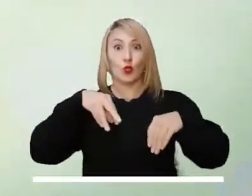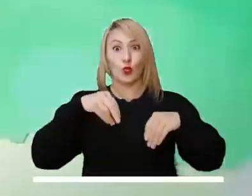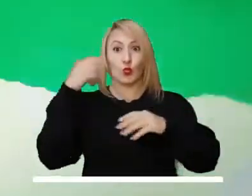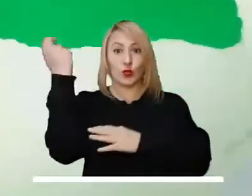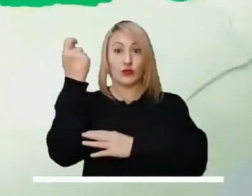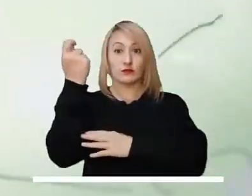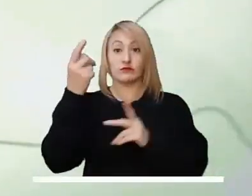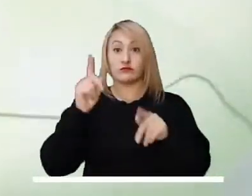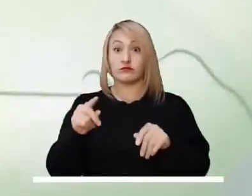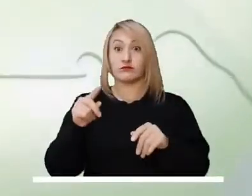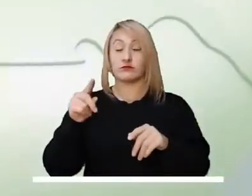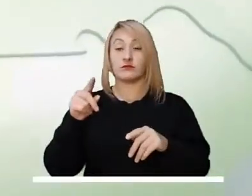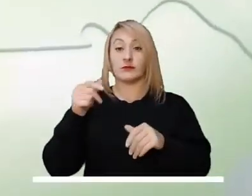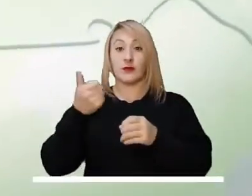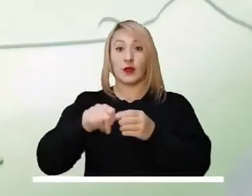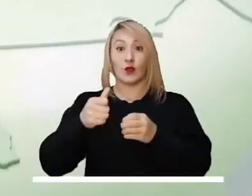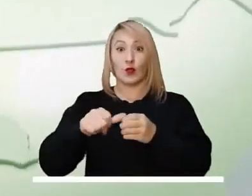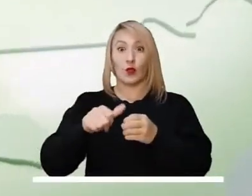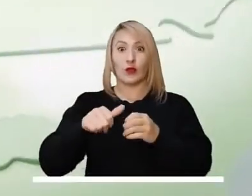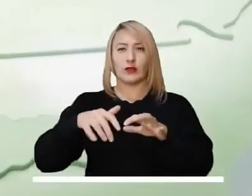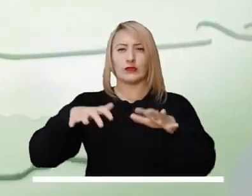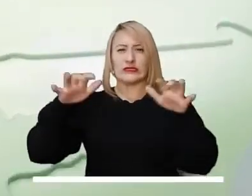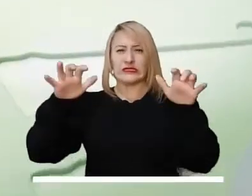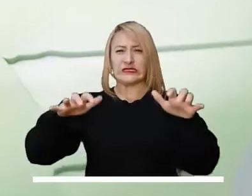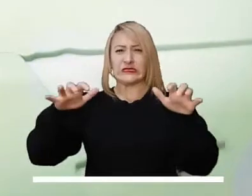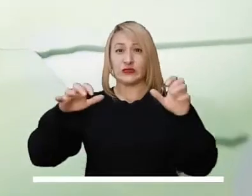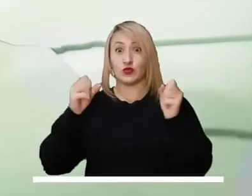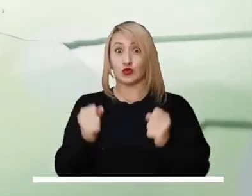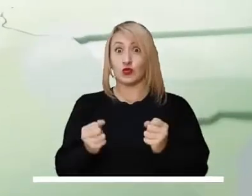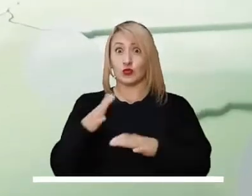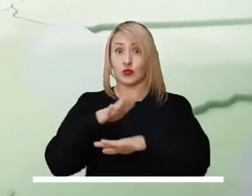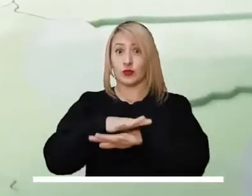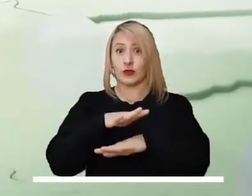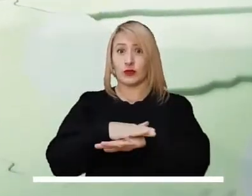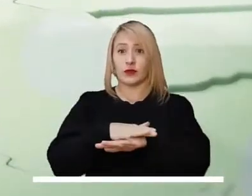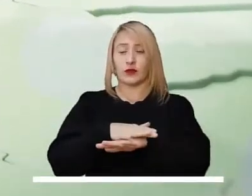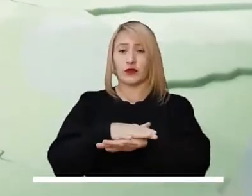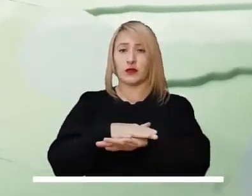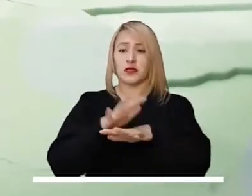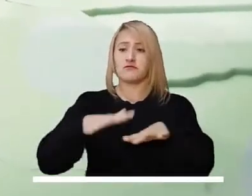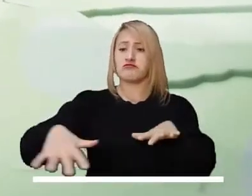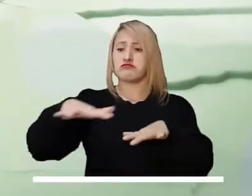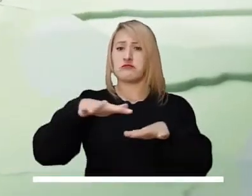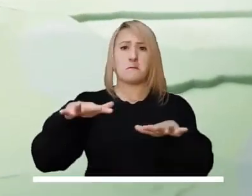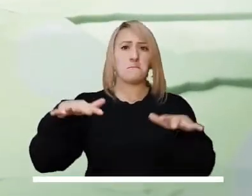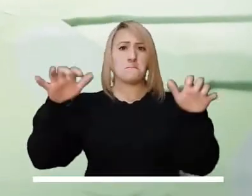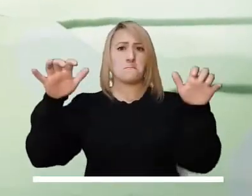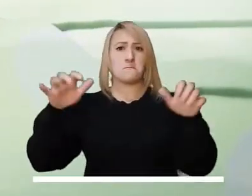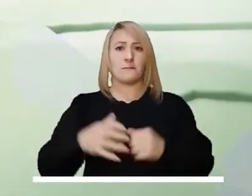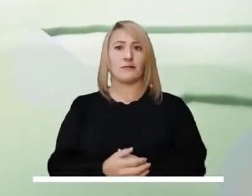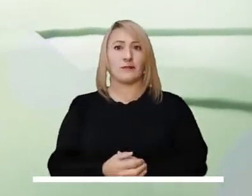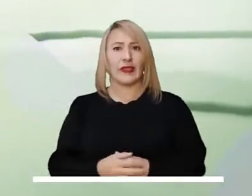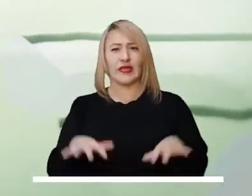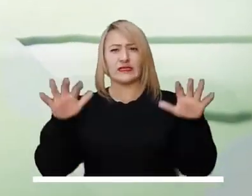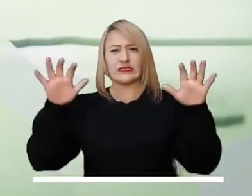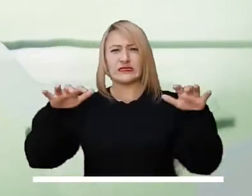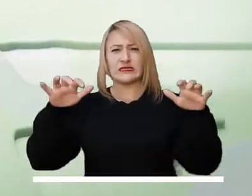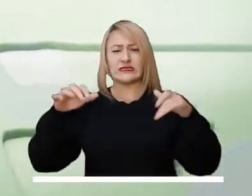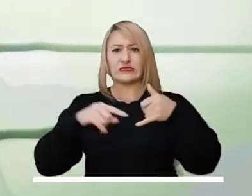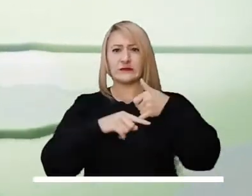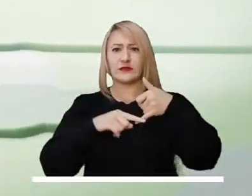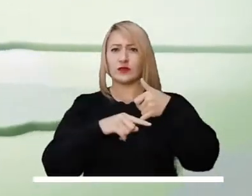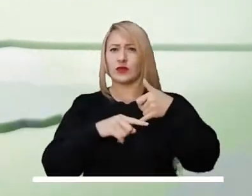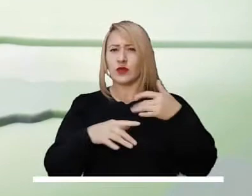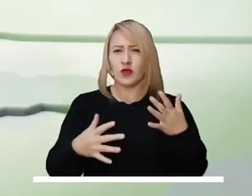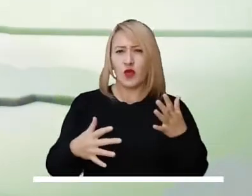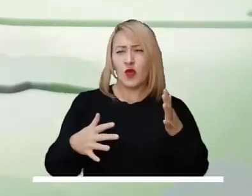cafetero en el piedemonte llanero y en sectores dispersos de arauca se concentrarían las lluvias de la tarde en la orinoquía en el